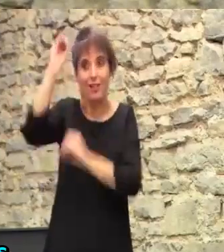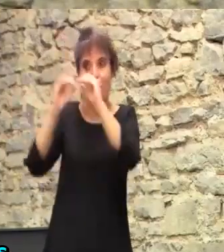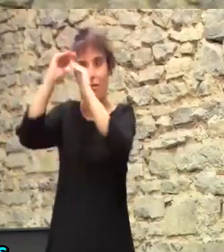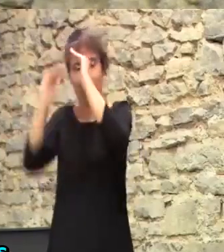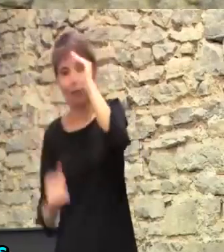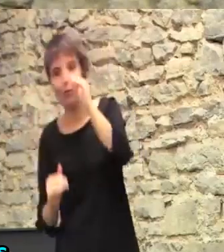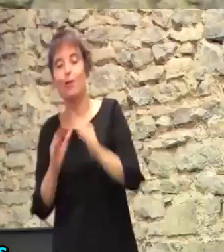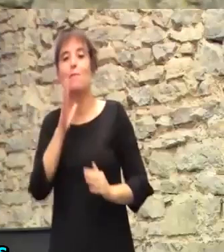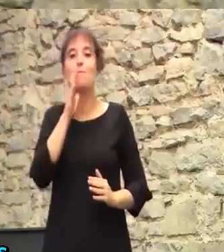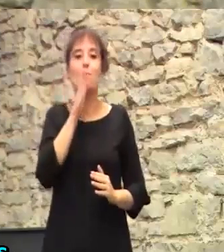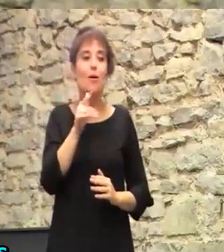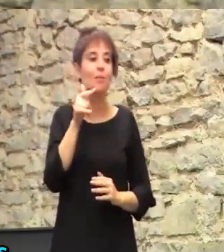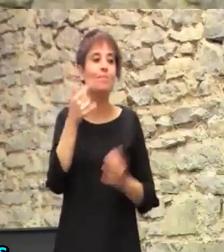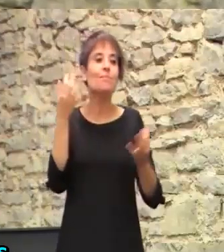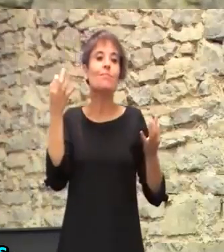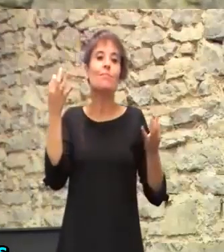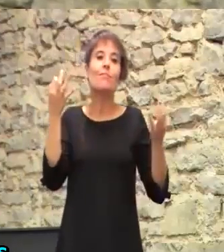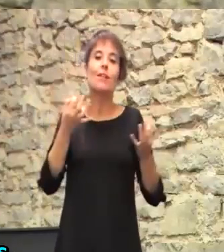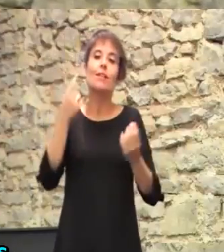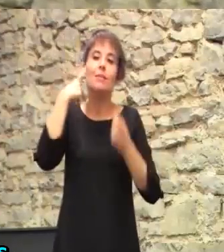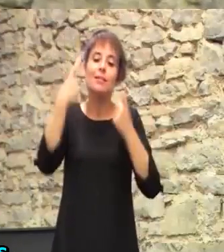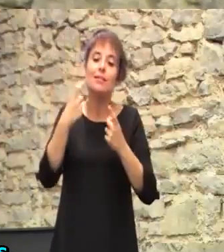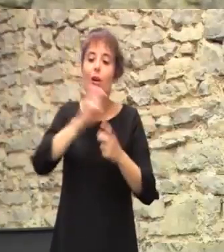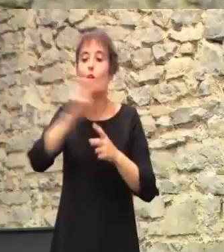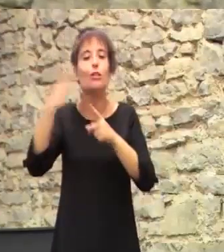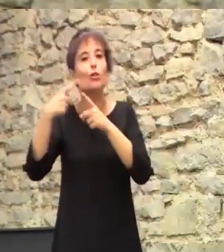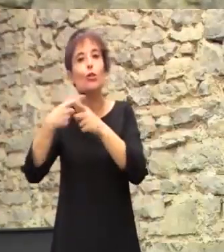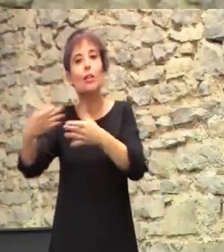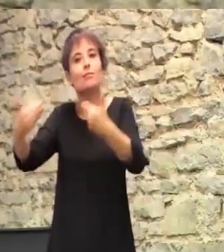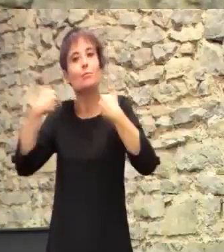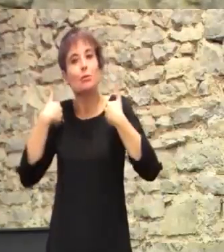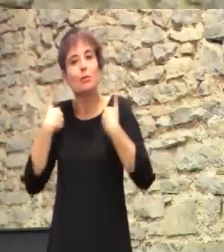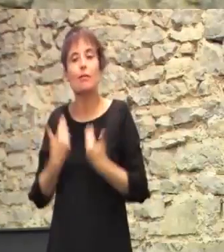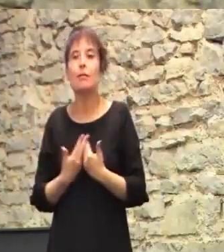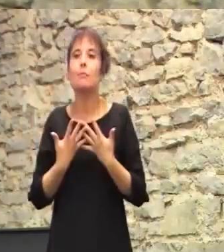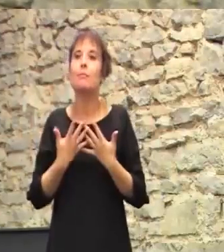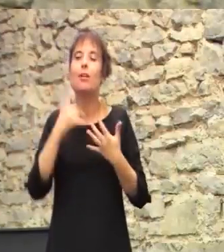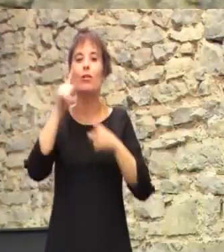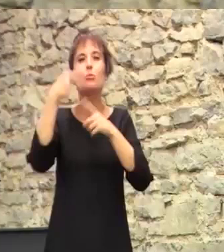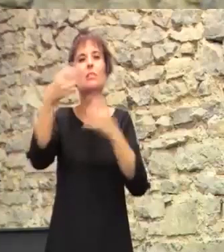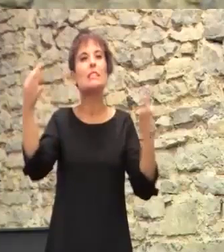y todo eso porque había que ocuparse de otras historias pero qué pasó